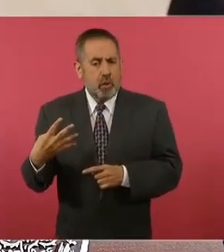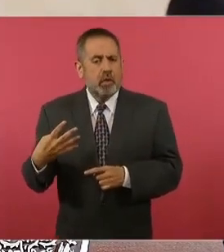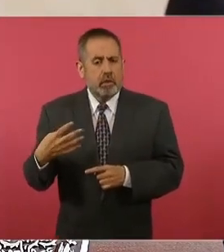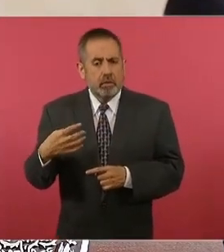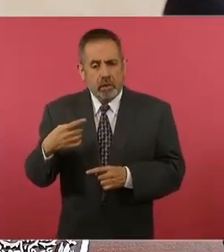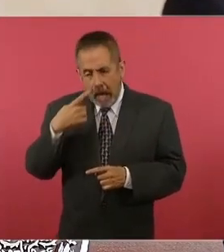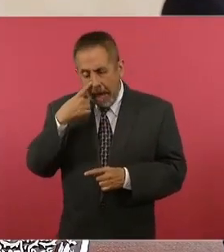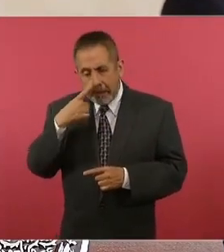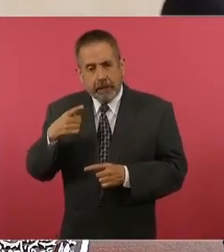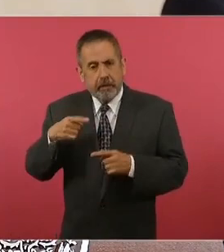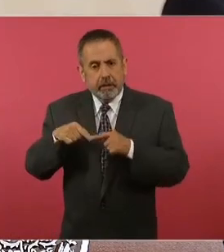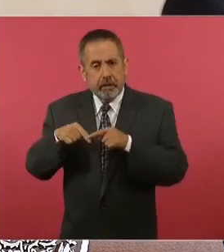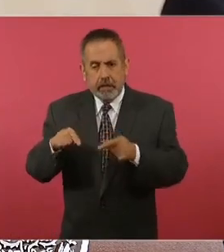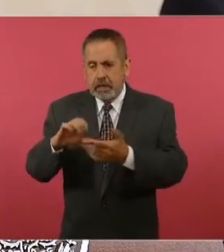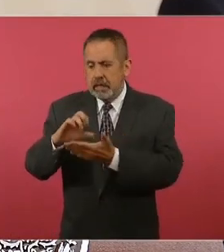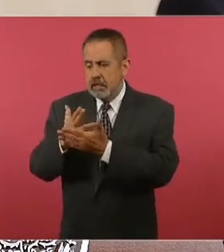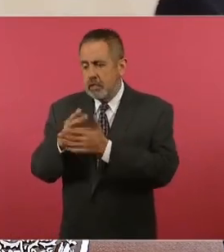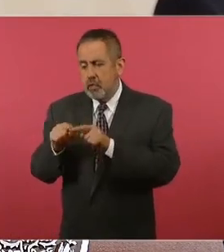es